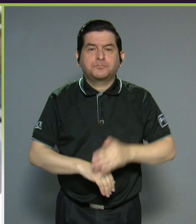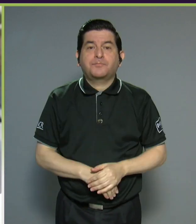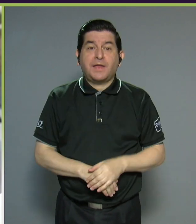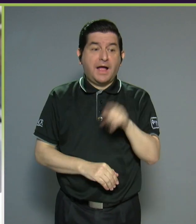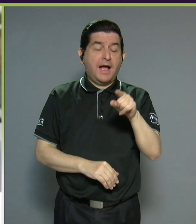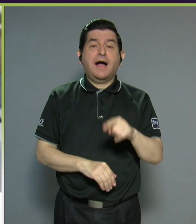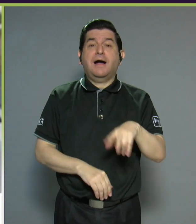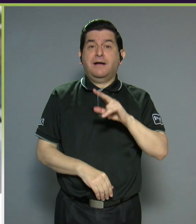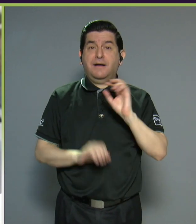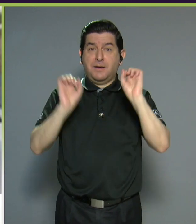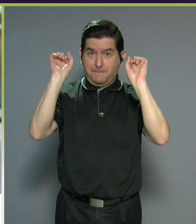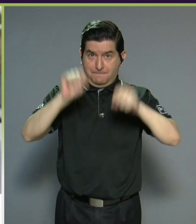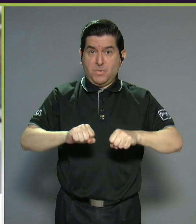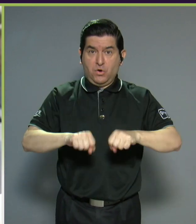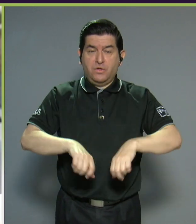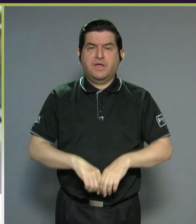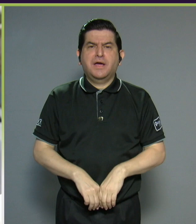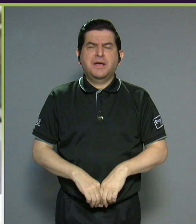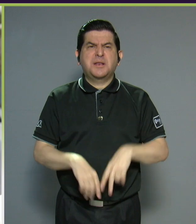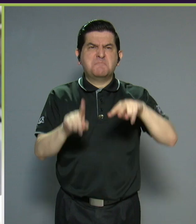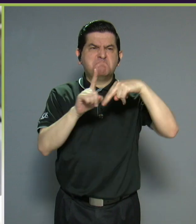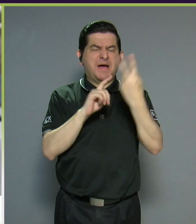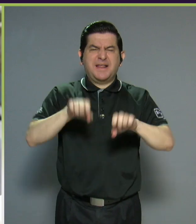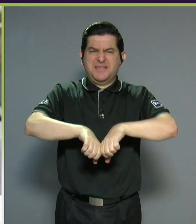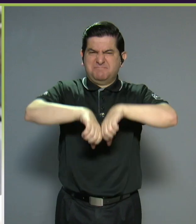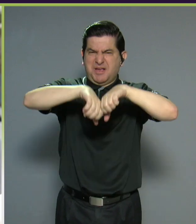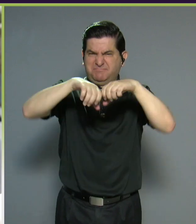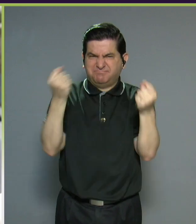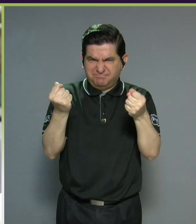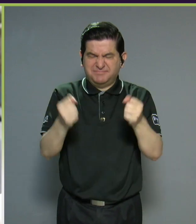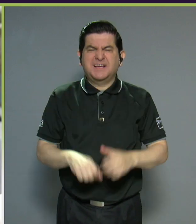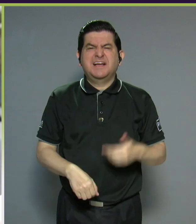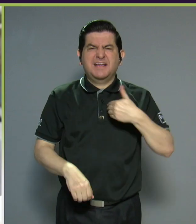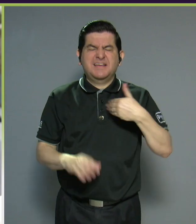poder definitivamente romper ese paradigma que se tiene